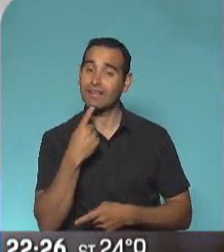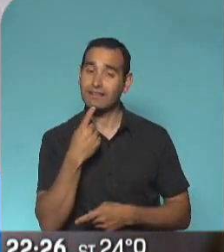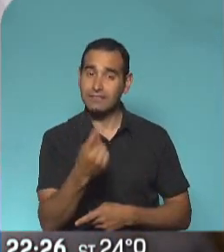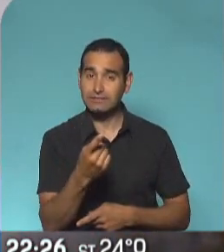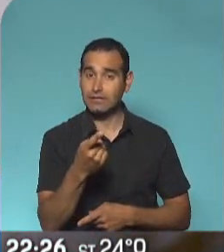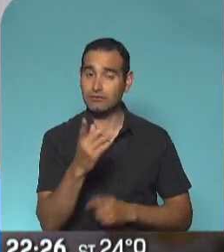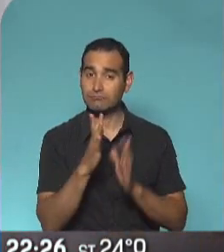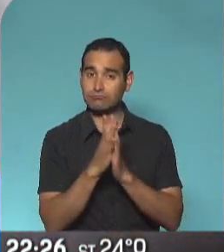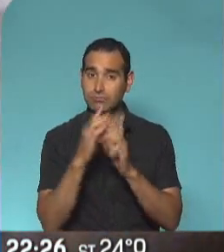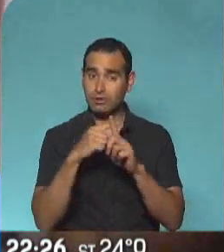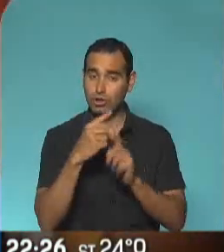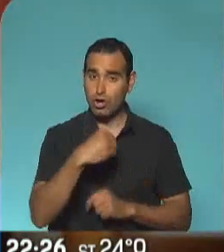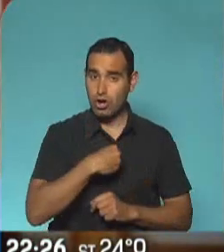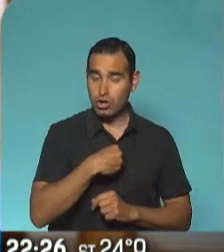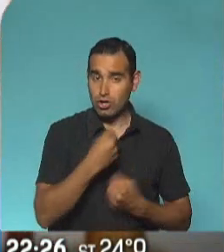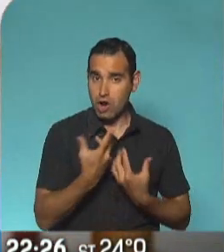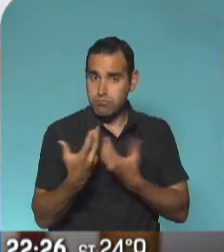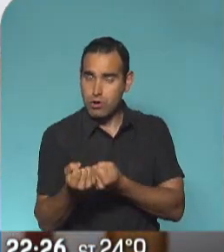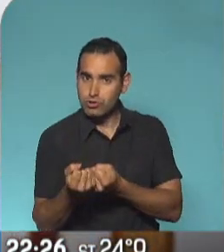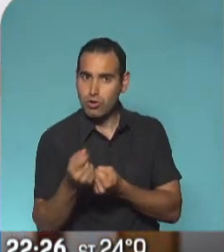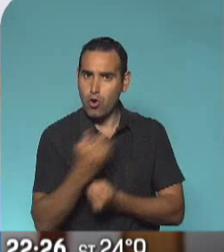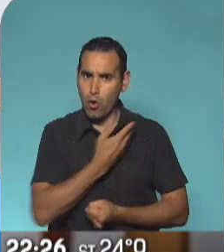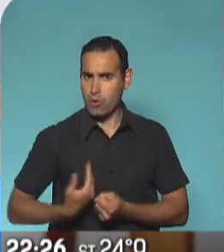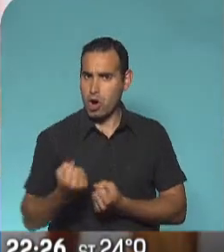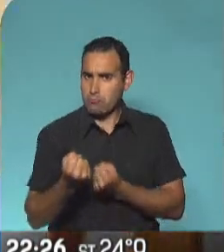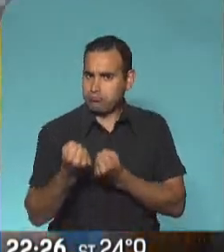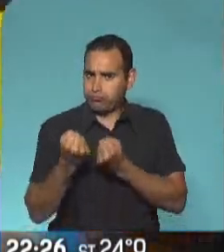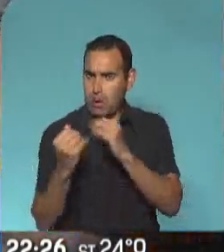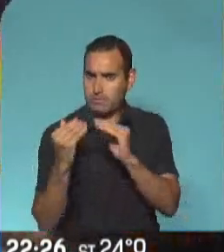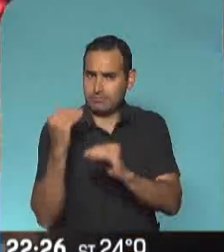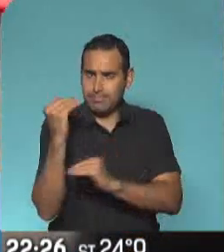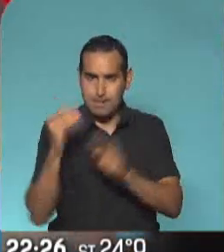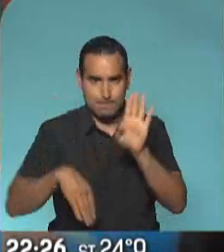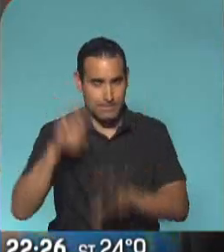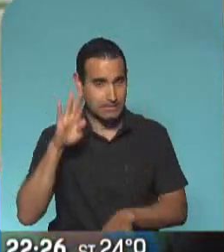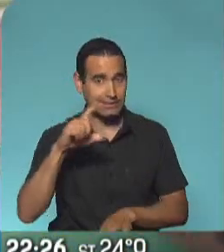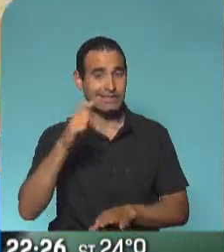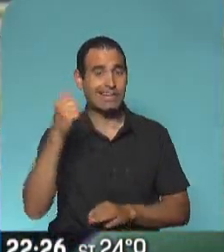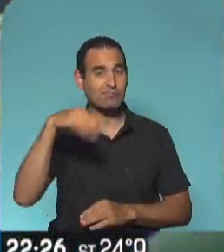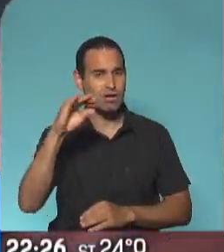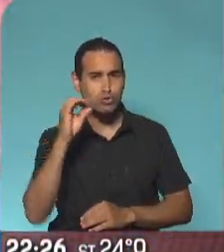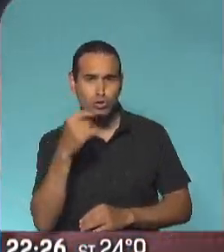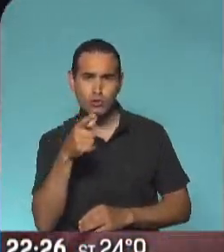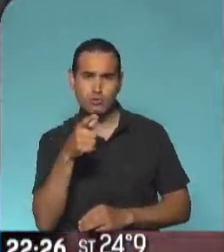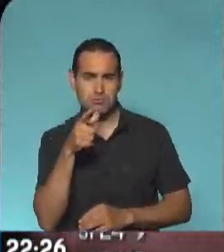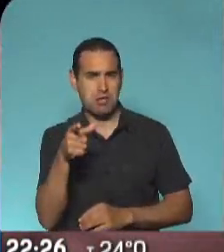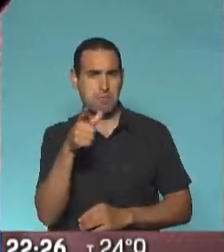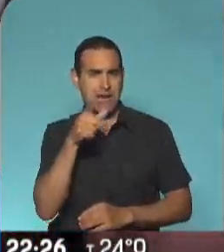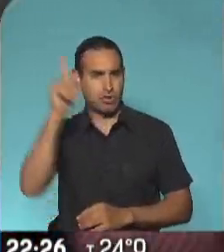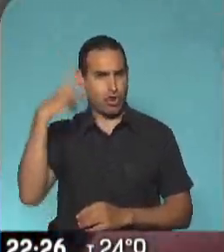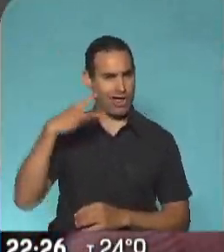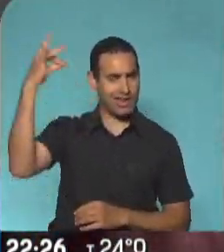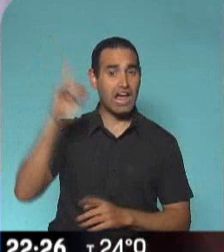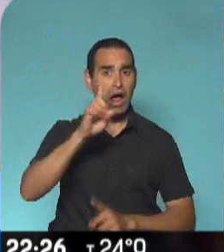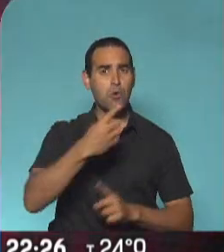componente religioso en el golpe de Estado asume un rol cada vez más predominante. Camacho actúa como un cruzado de Dios y algunos